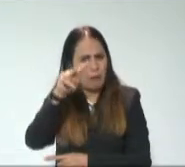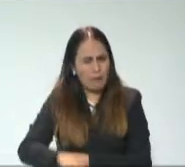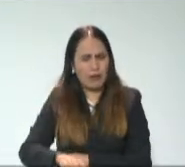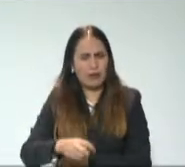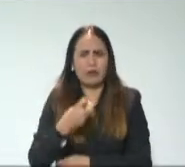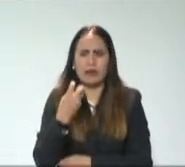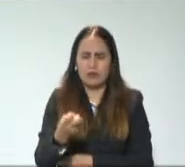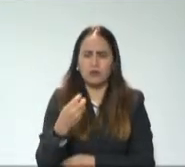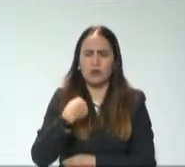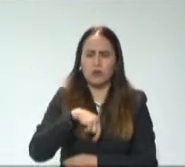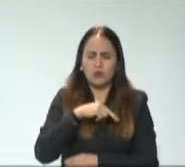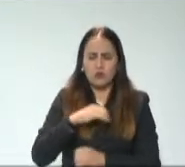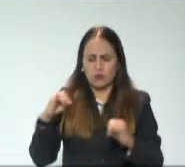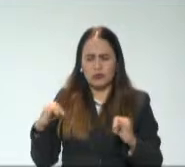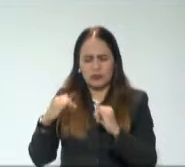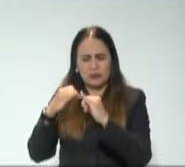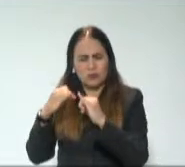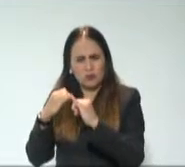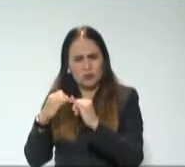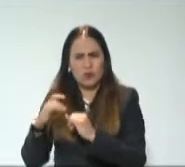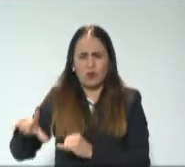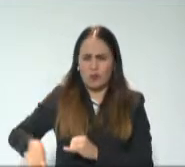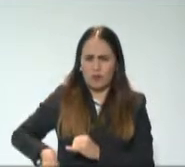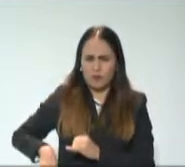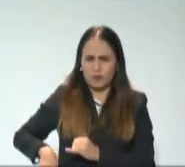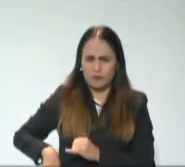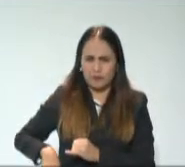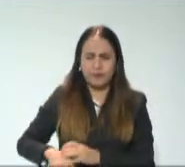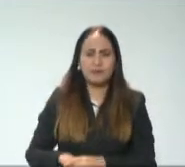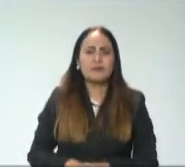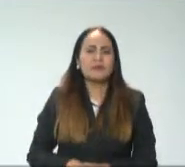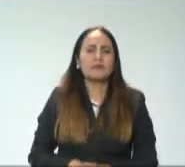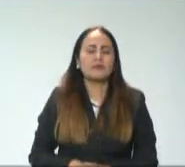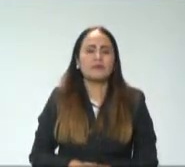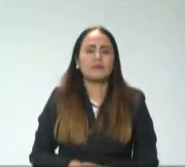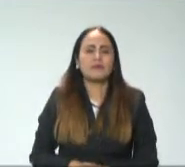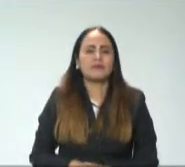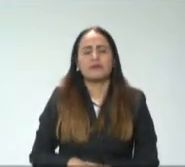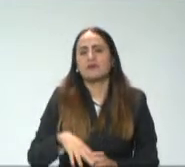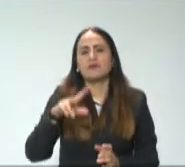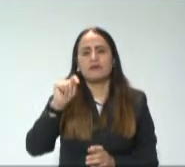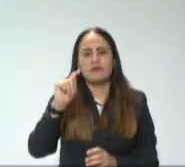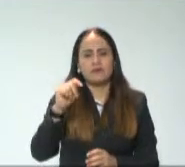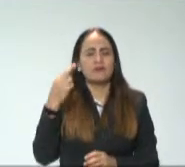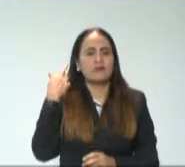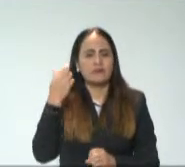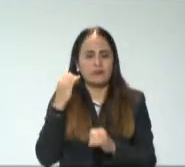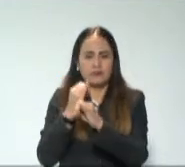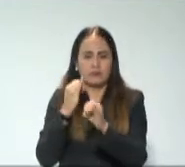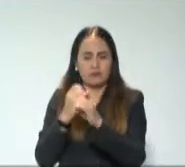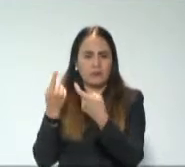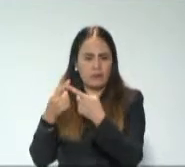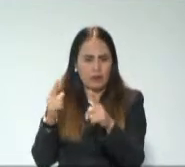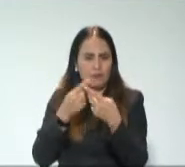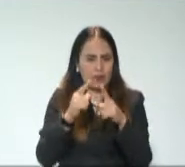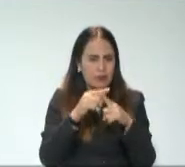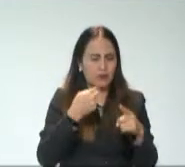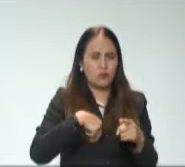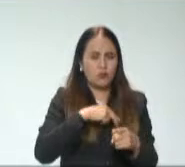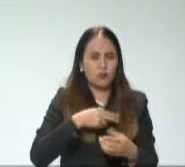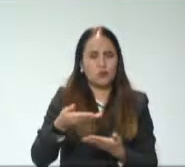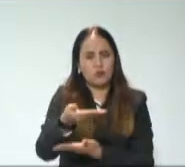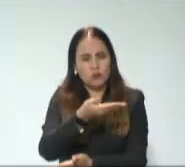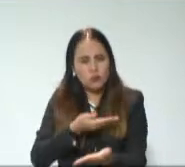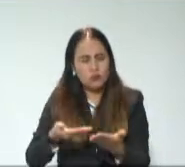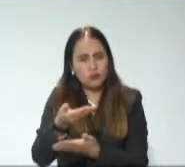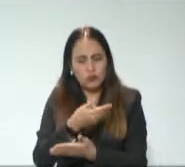también como como instituciones públicas el poder interactuar con los medios de comunicación y eh